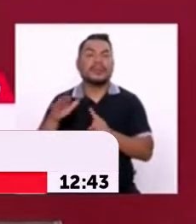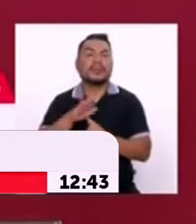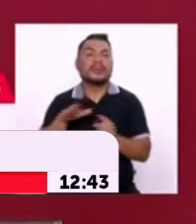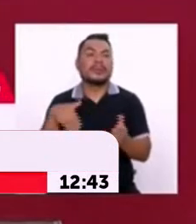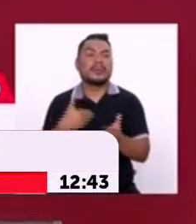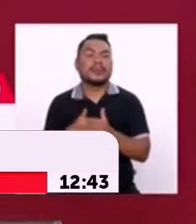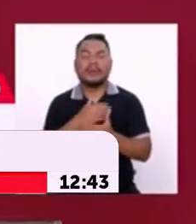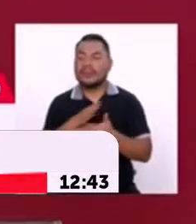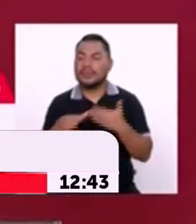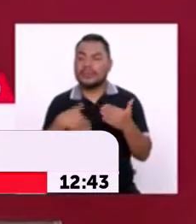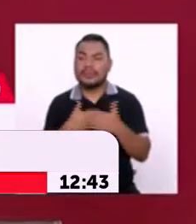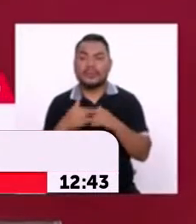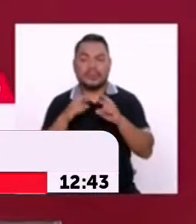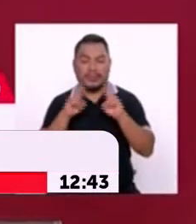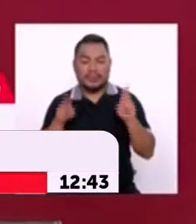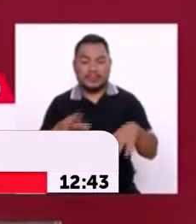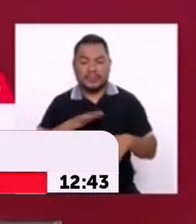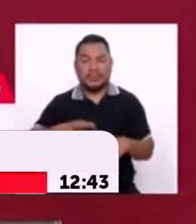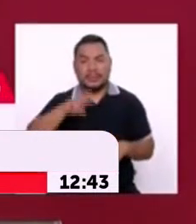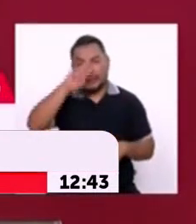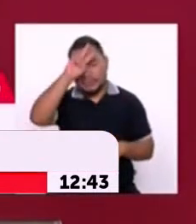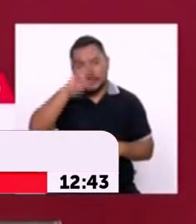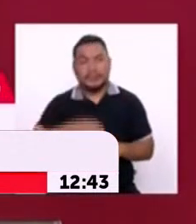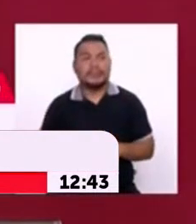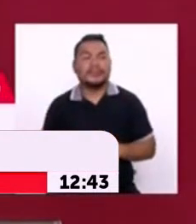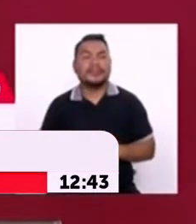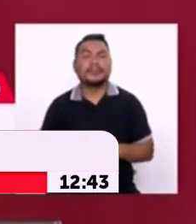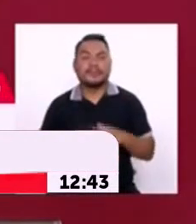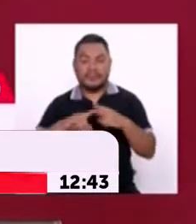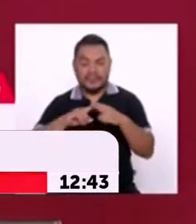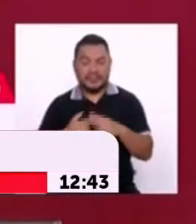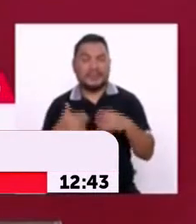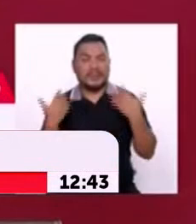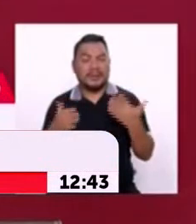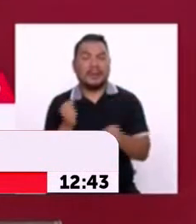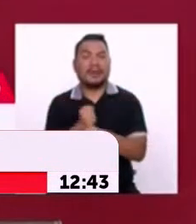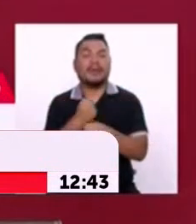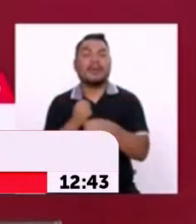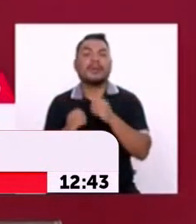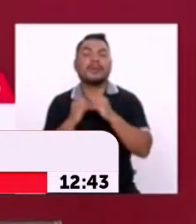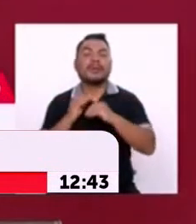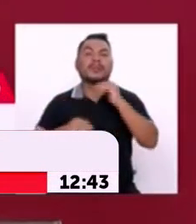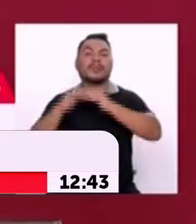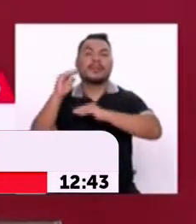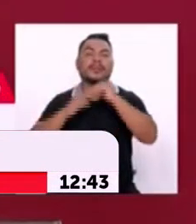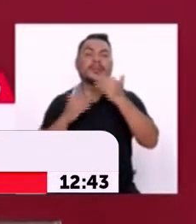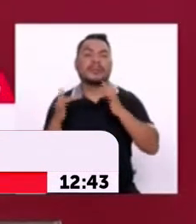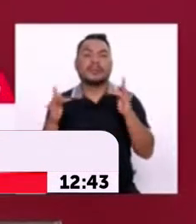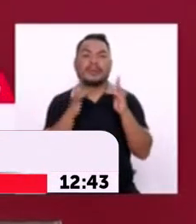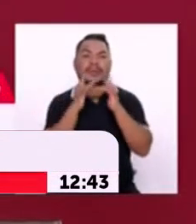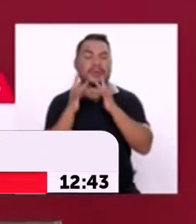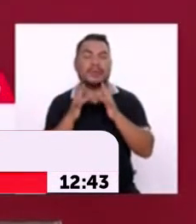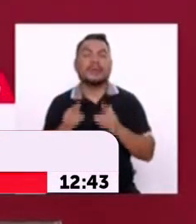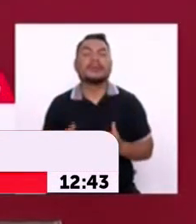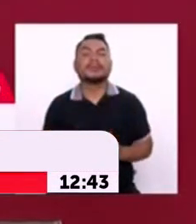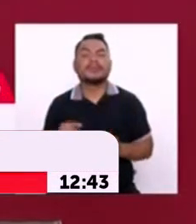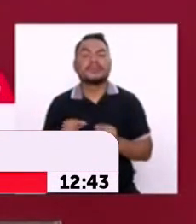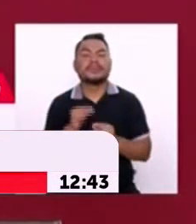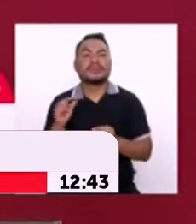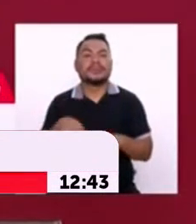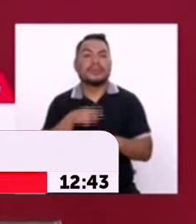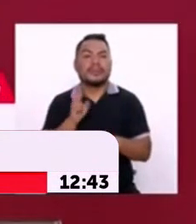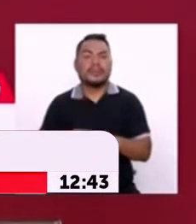natural llegue a todas las regiones del país. Se iniciaron las obras de construcción de redes de gas